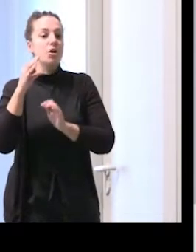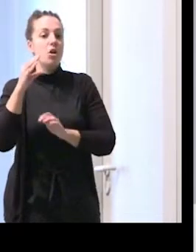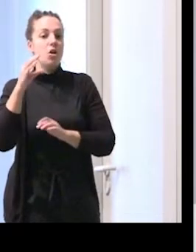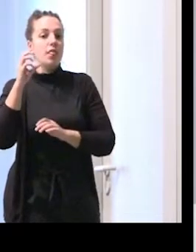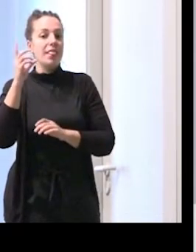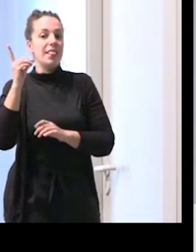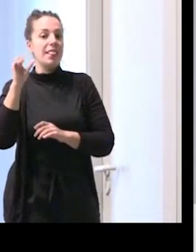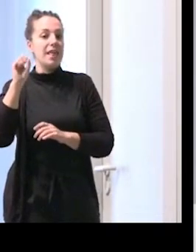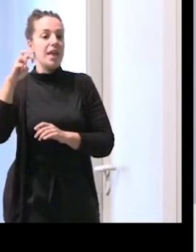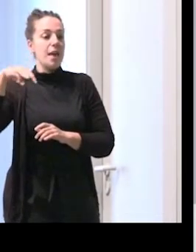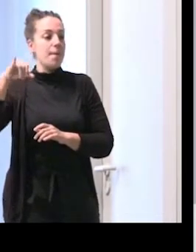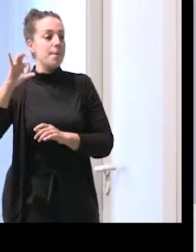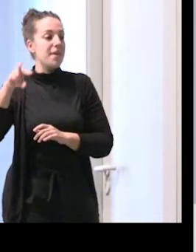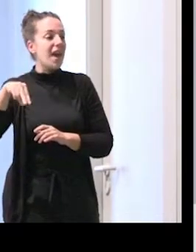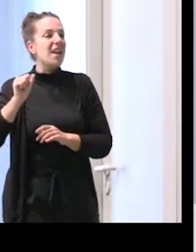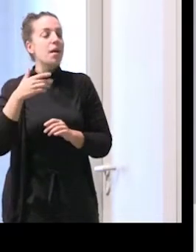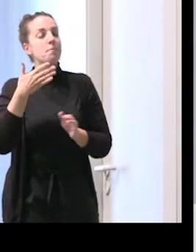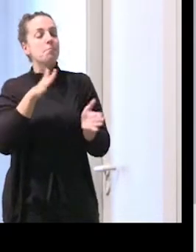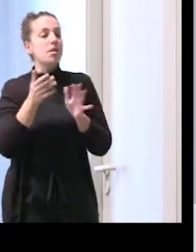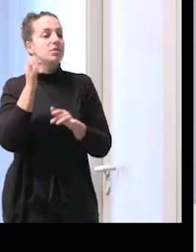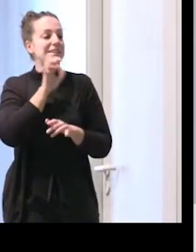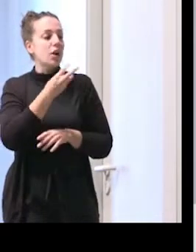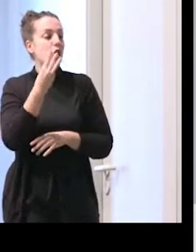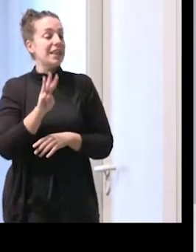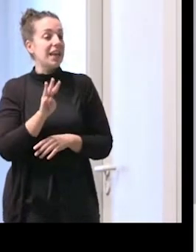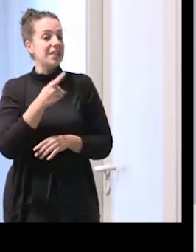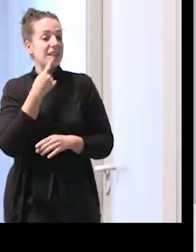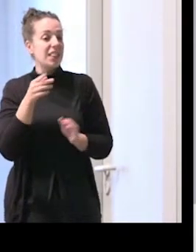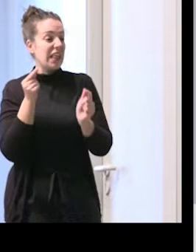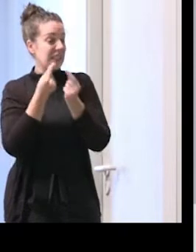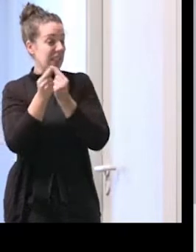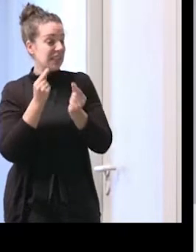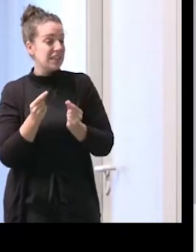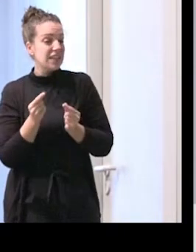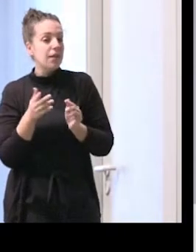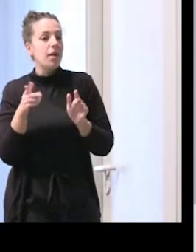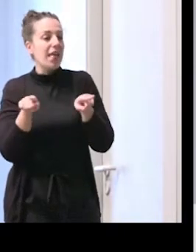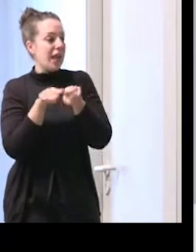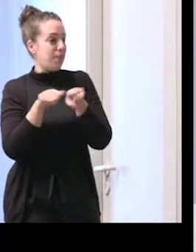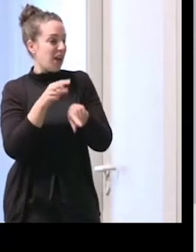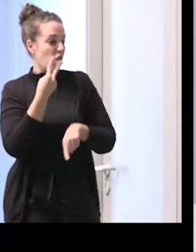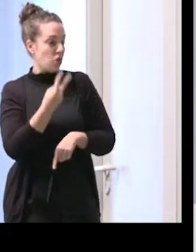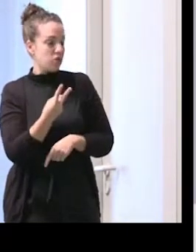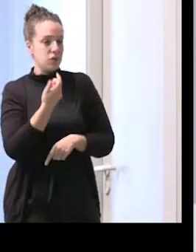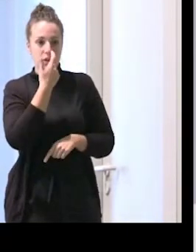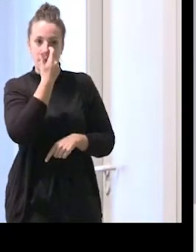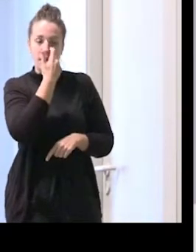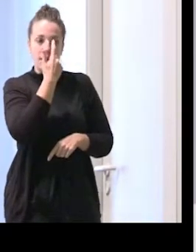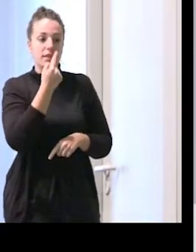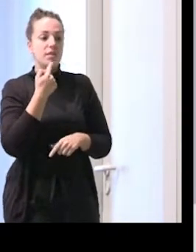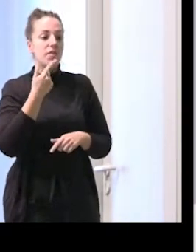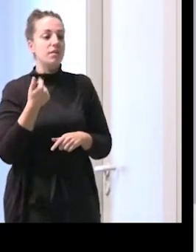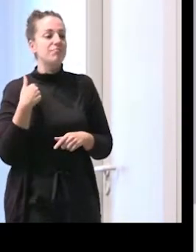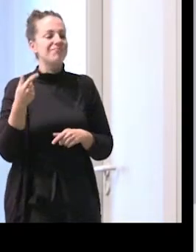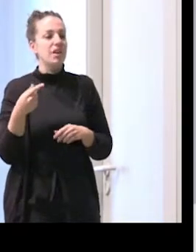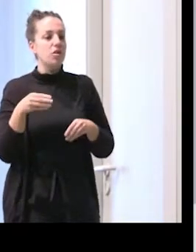que en el siglo III describen que eran dos hermanos, eran médicos, y describen que ellos hicieron